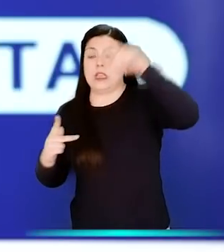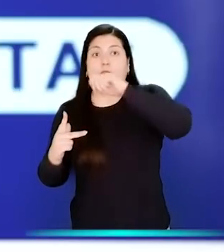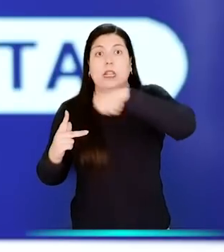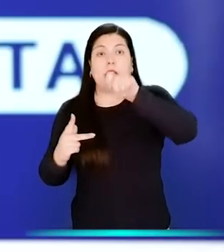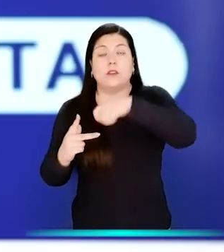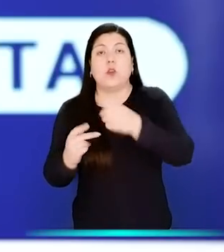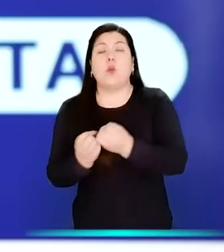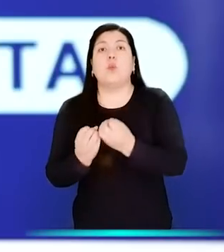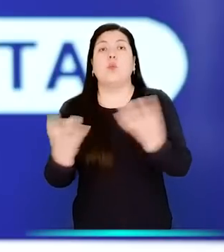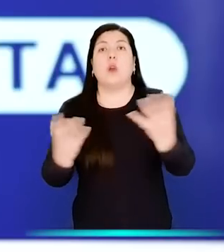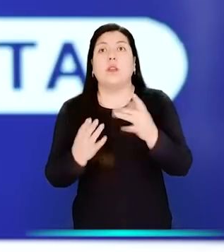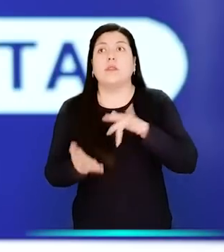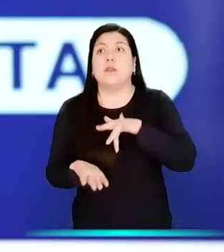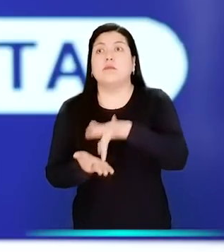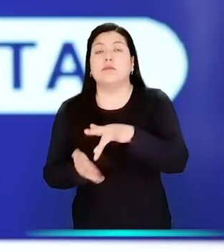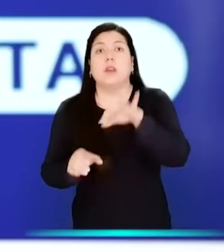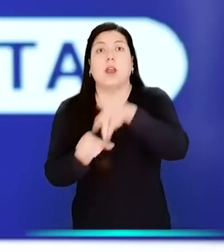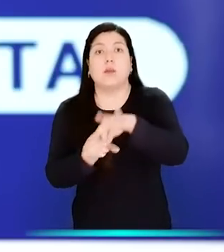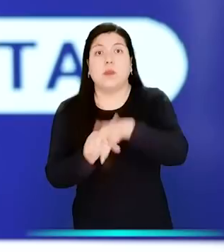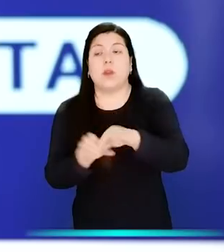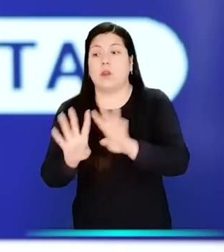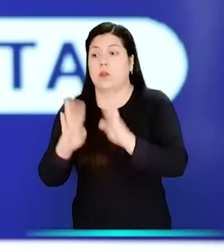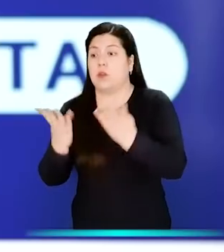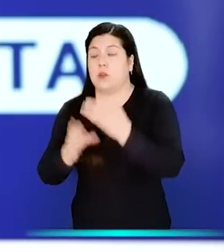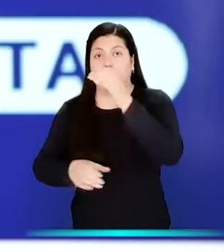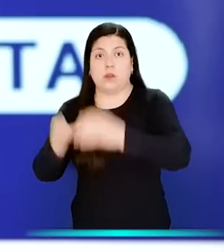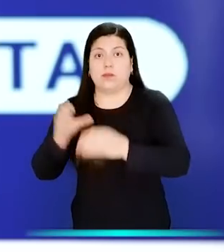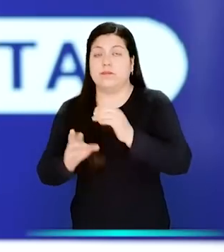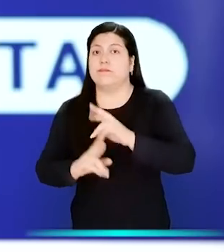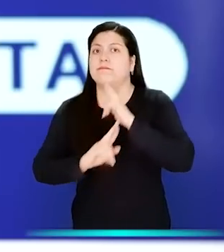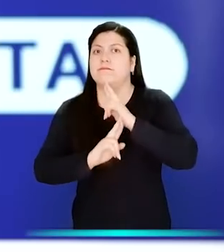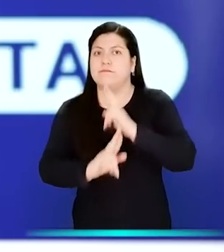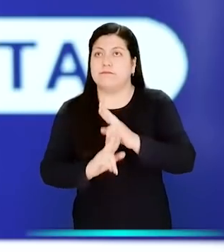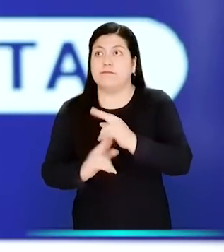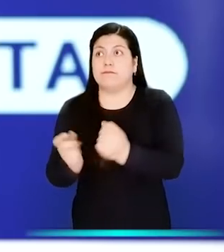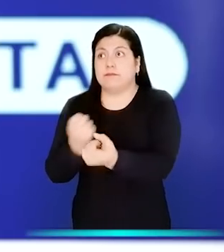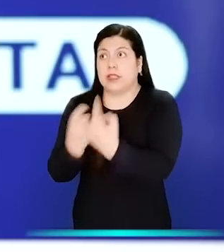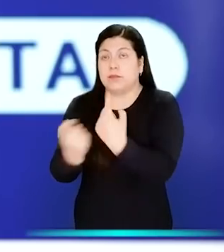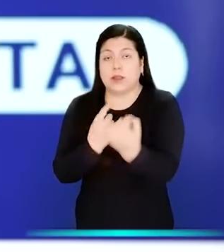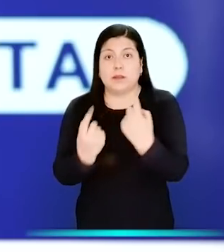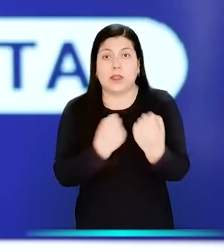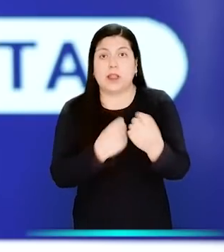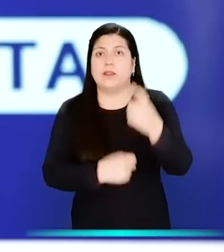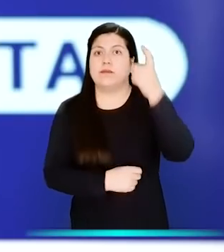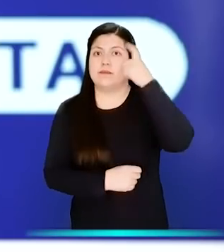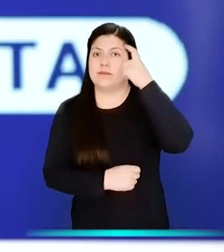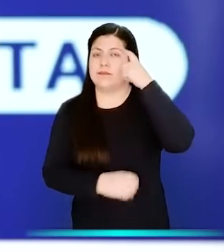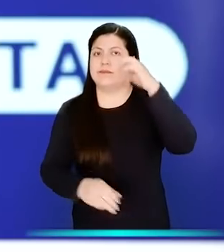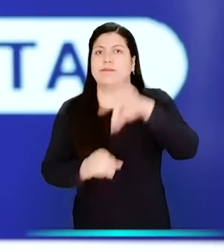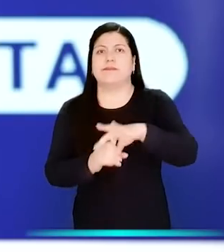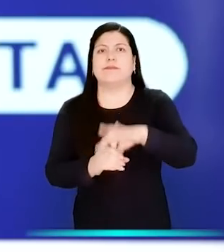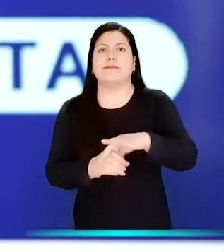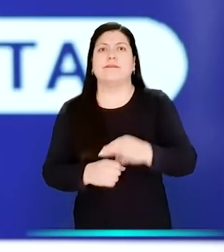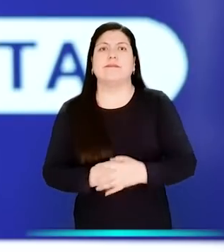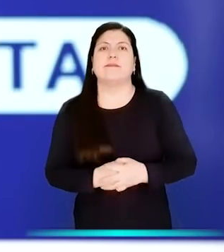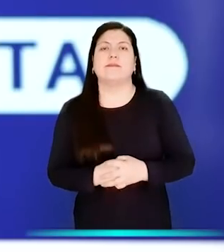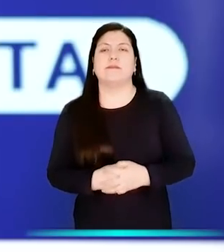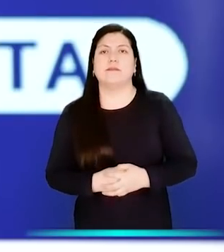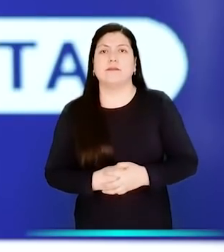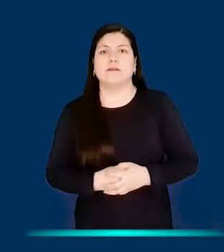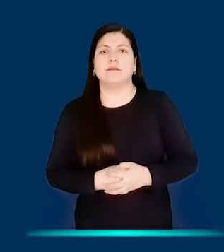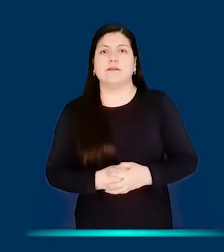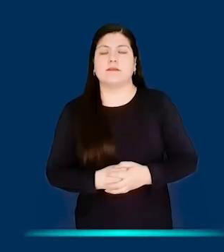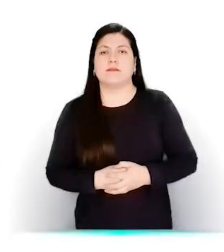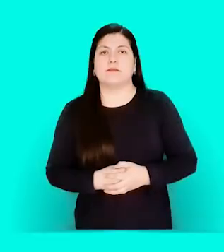¿Cuántas tarjetas electorales va a encontrar un ciudadano en las próximas elecciones para Congreso? La respuesta a esta pregunta aquí en Inteligencia